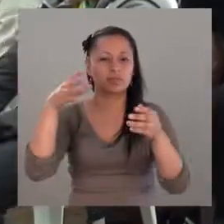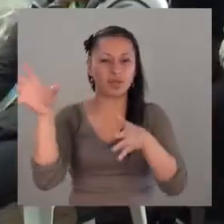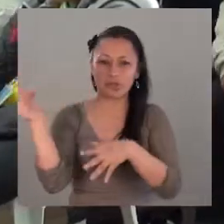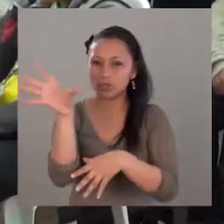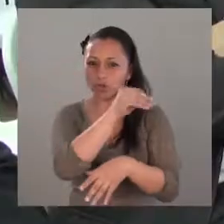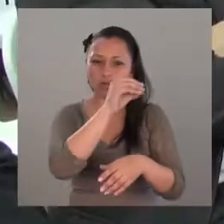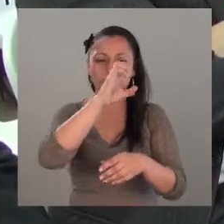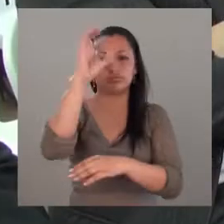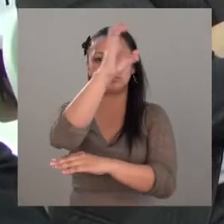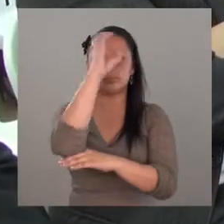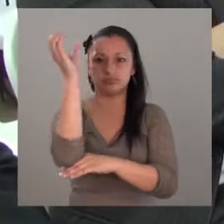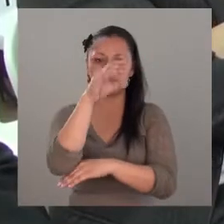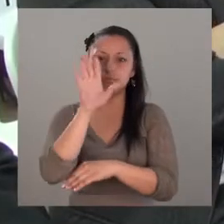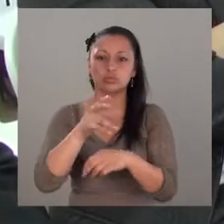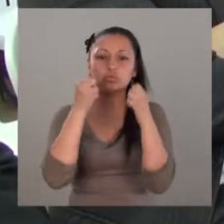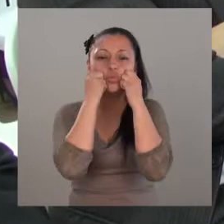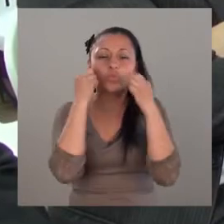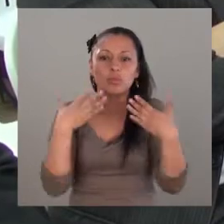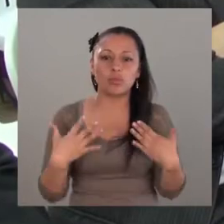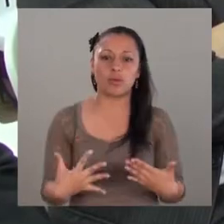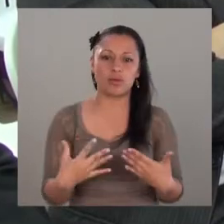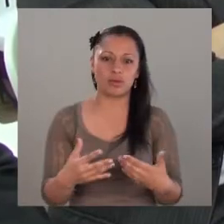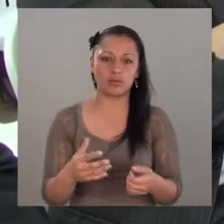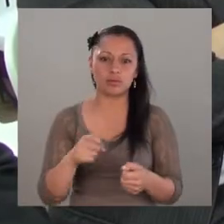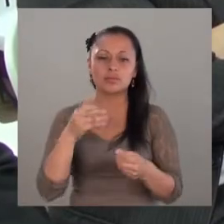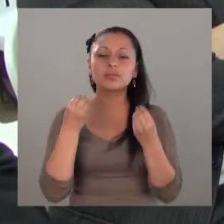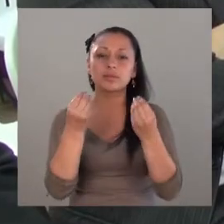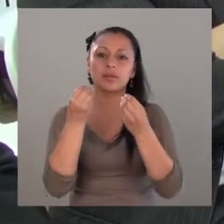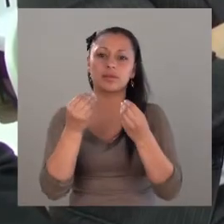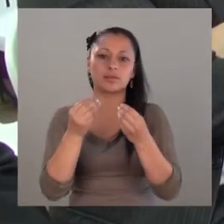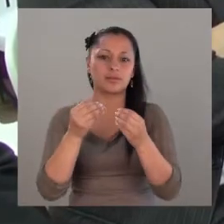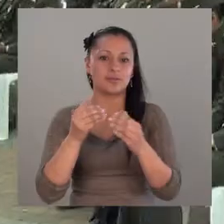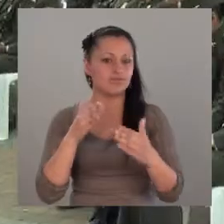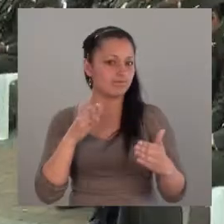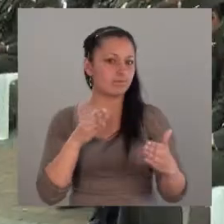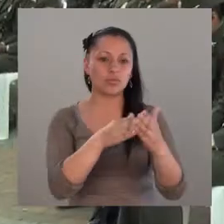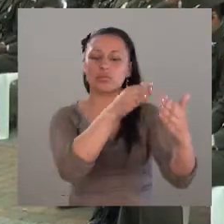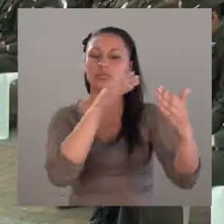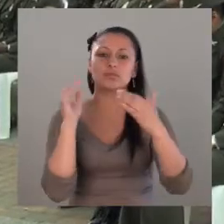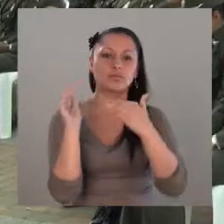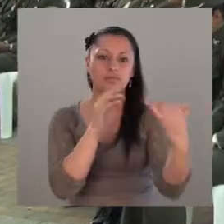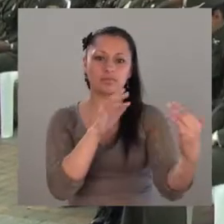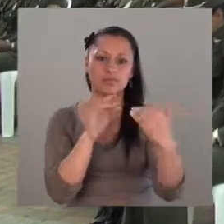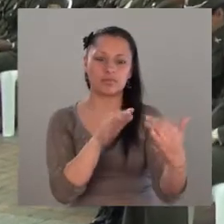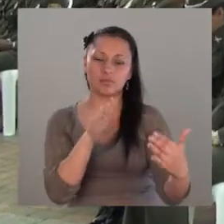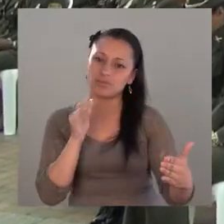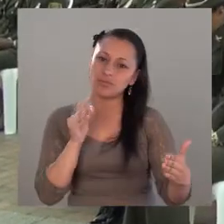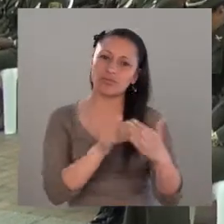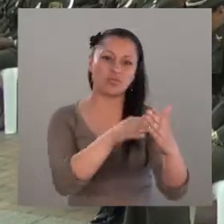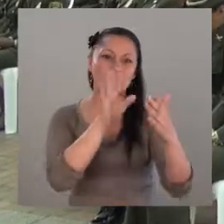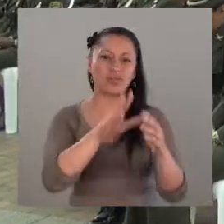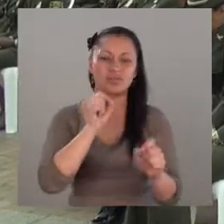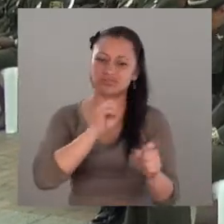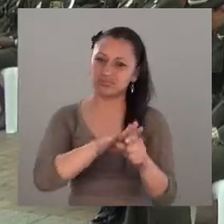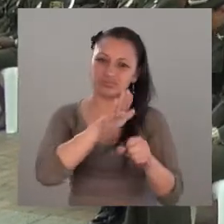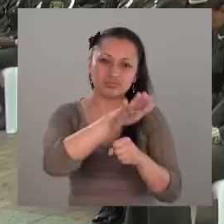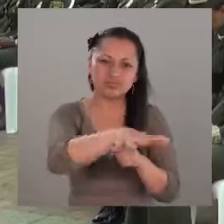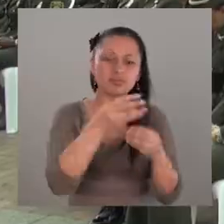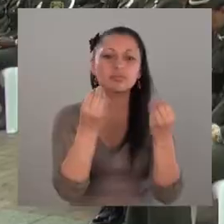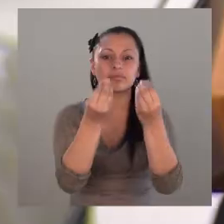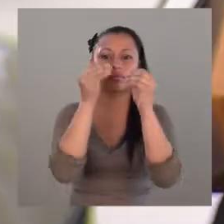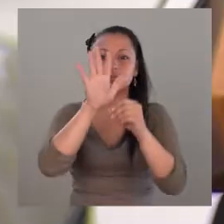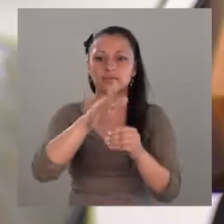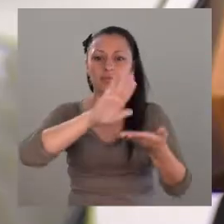todos los colombianos humanistas para oponernos a la guerra y sus efectos hasta alcanzar una